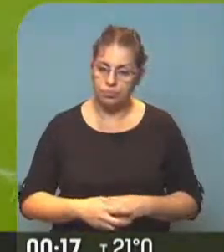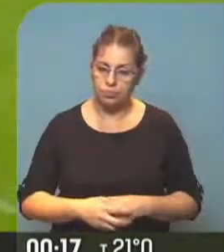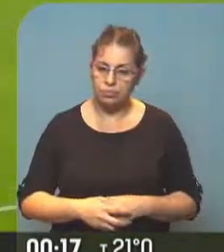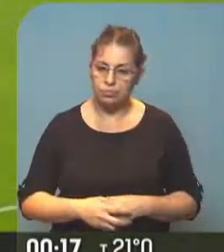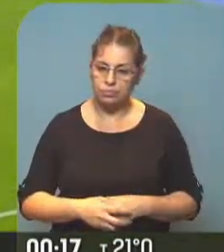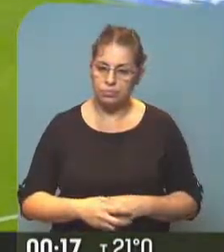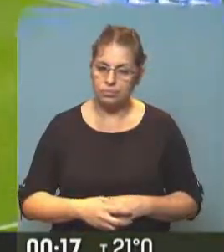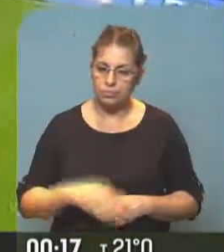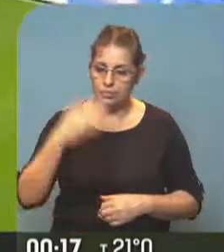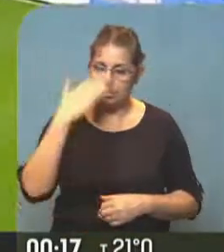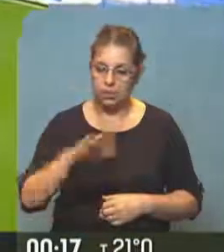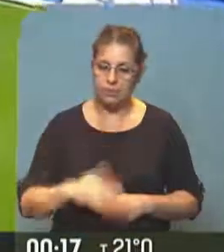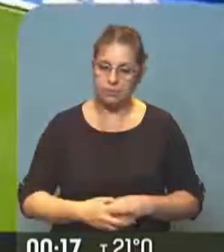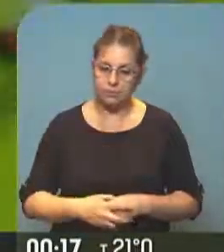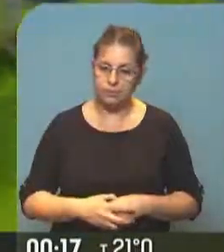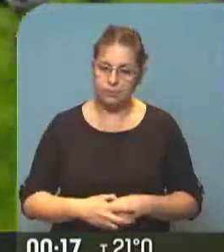Después.